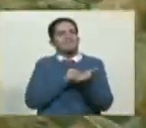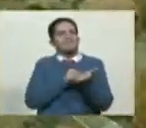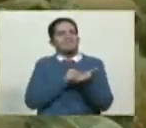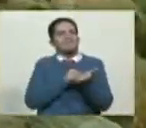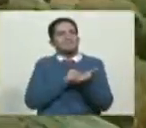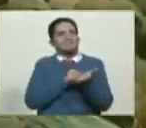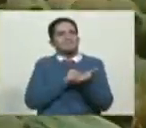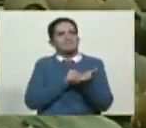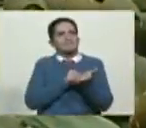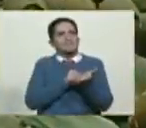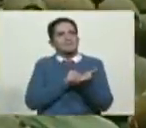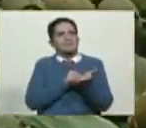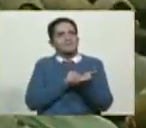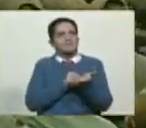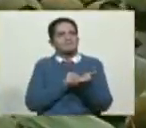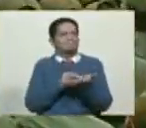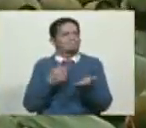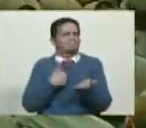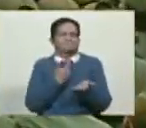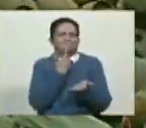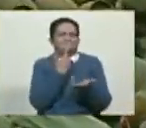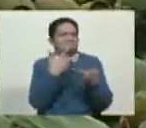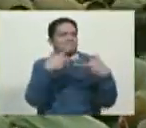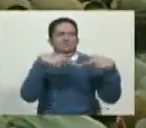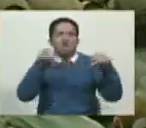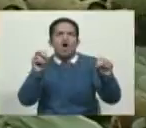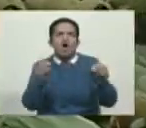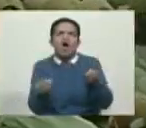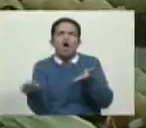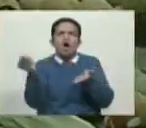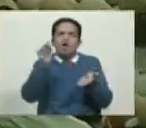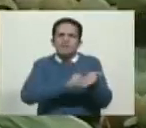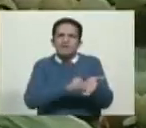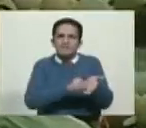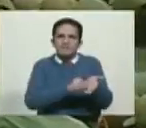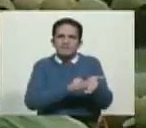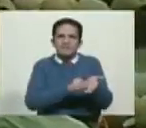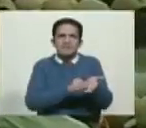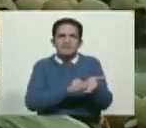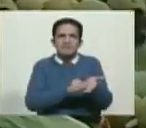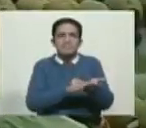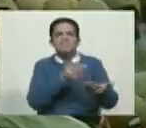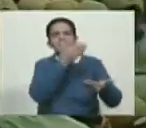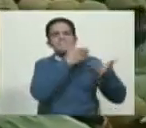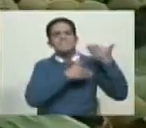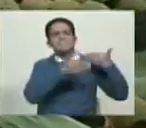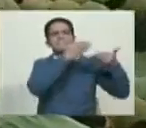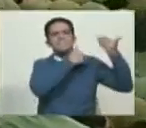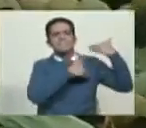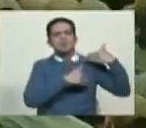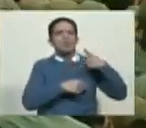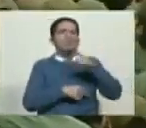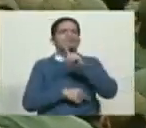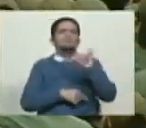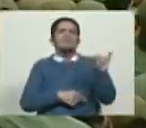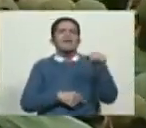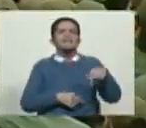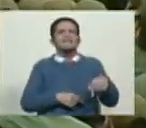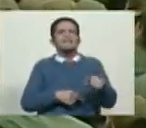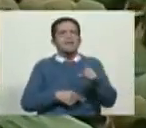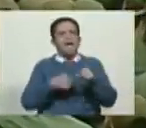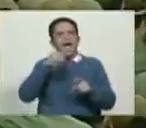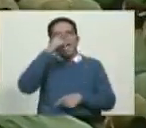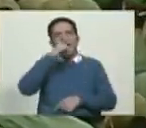rehusamos, nos negamos a pasar nuevamente por lo que ocurrió una vez aquí, en el año